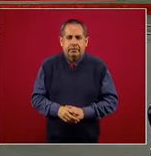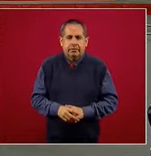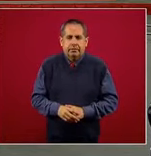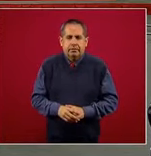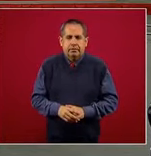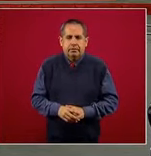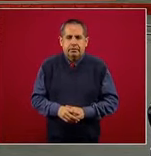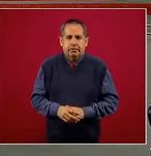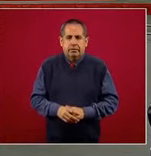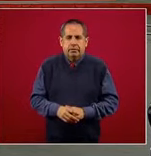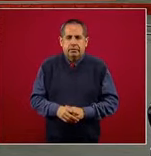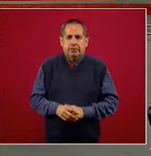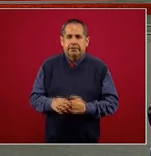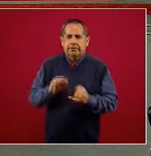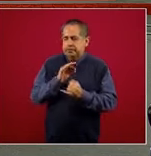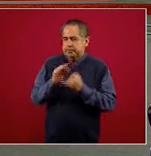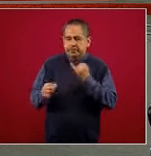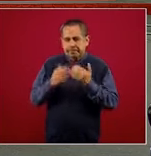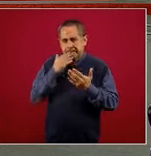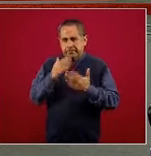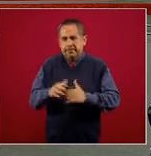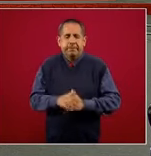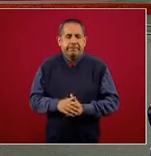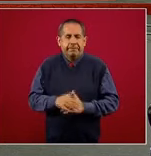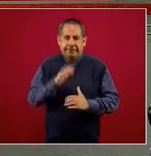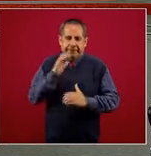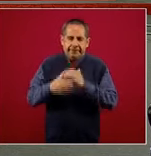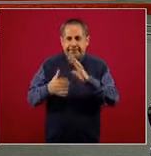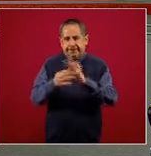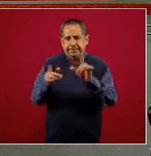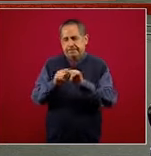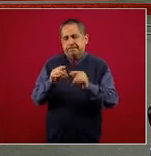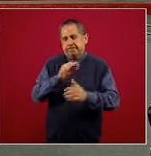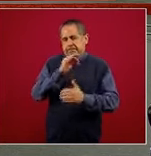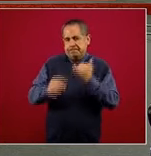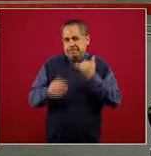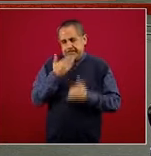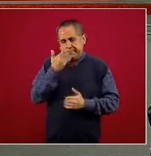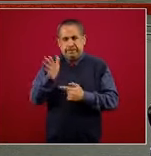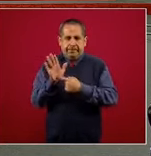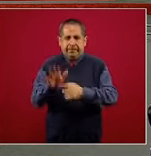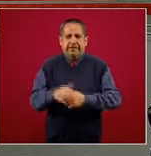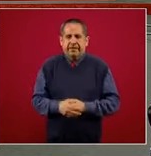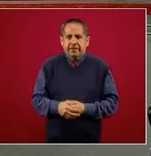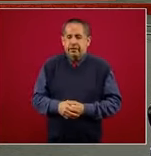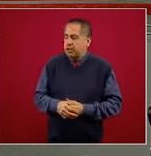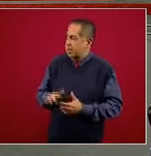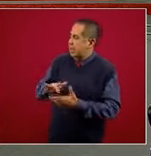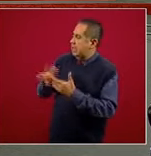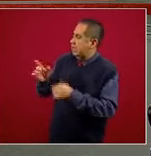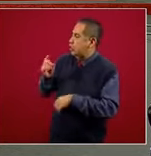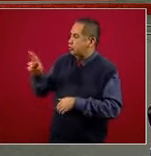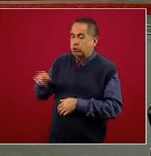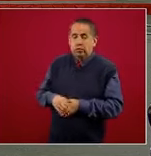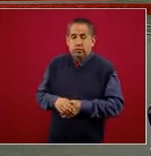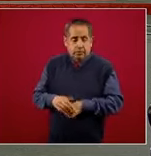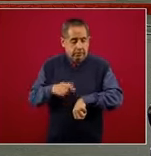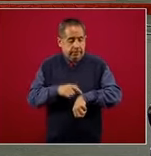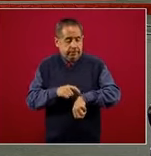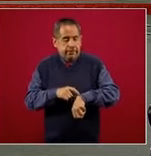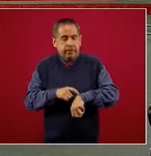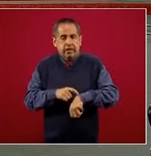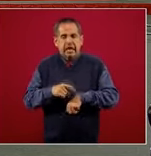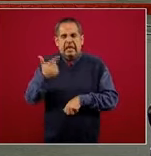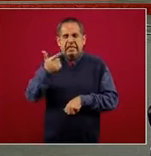Me parece que es la última, ¿verdad? Bien, sería entonces la actualización para este día. Gracias. Gracias, doctor José Luis Salomía. Son las